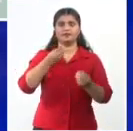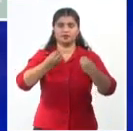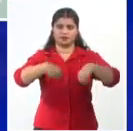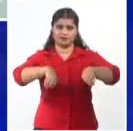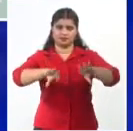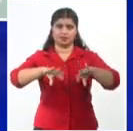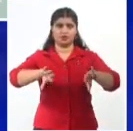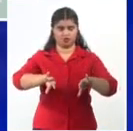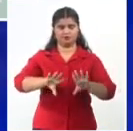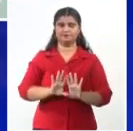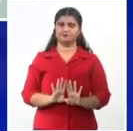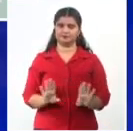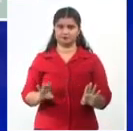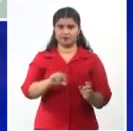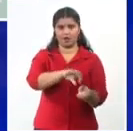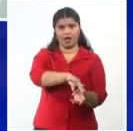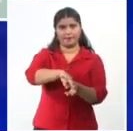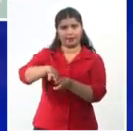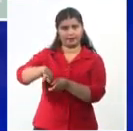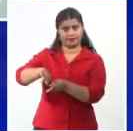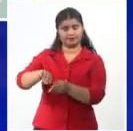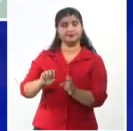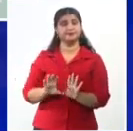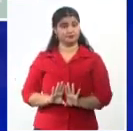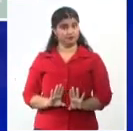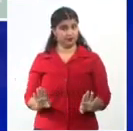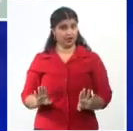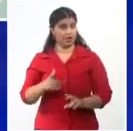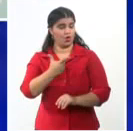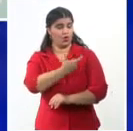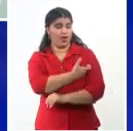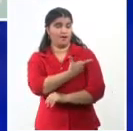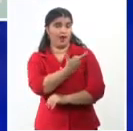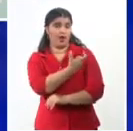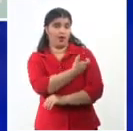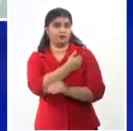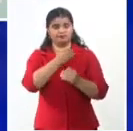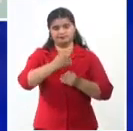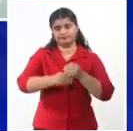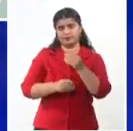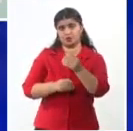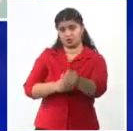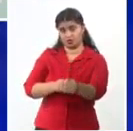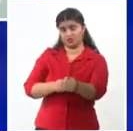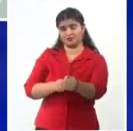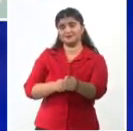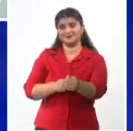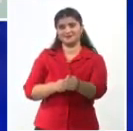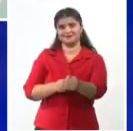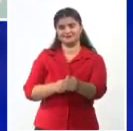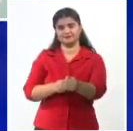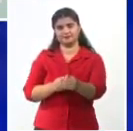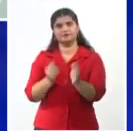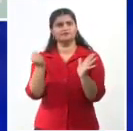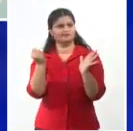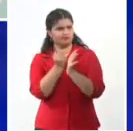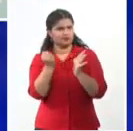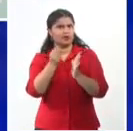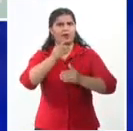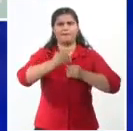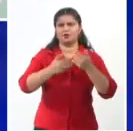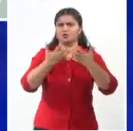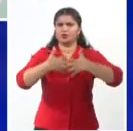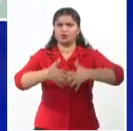Ya con las vacunas, indiscutiblemente, el éxito de nuestros científicos, de